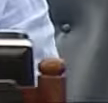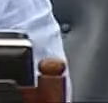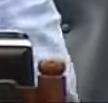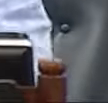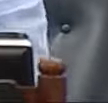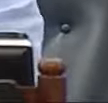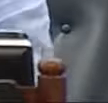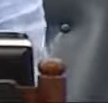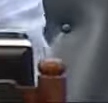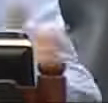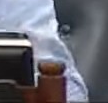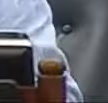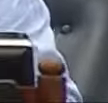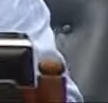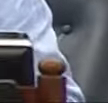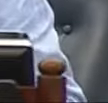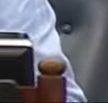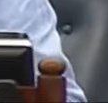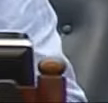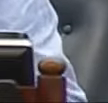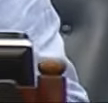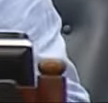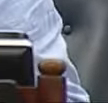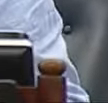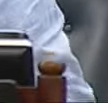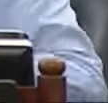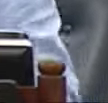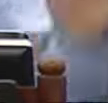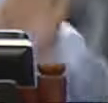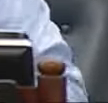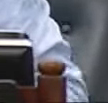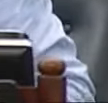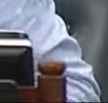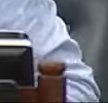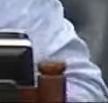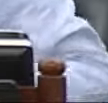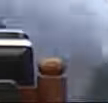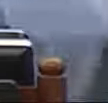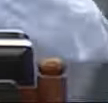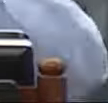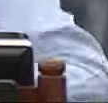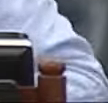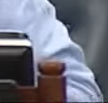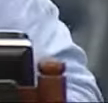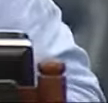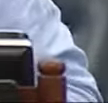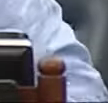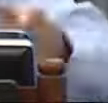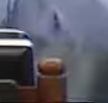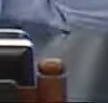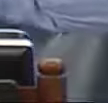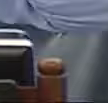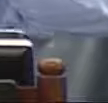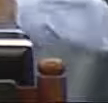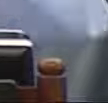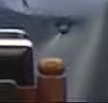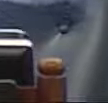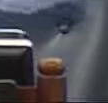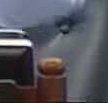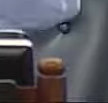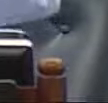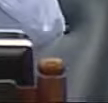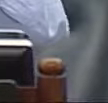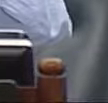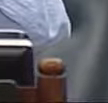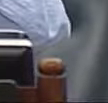entonces, es bueno que se le dé apoyo económico a la gente, claro que sí, pero hay que saberlo hacer. Pero el primero que